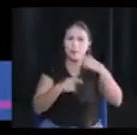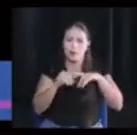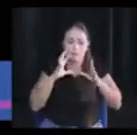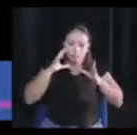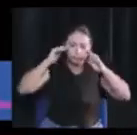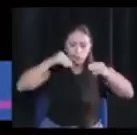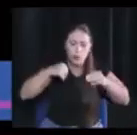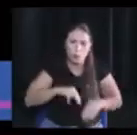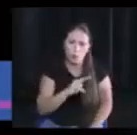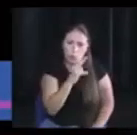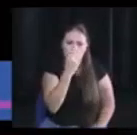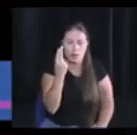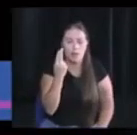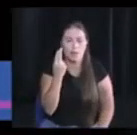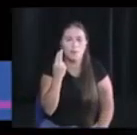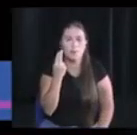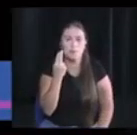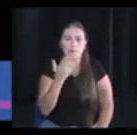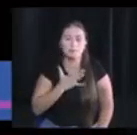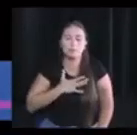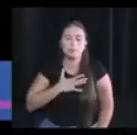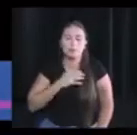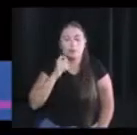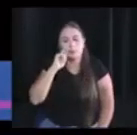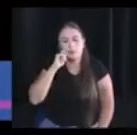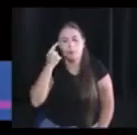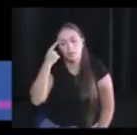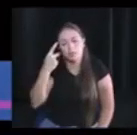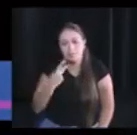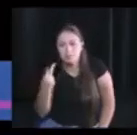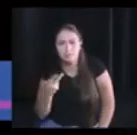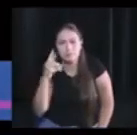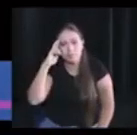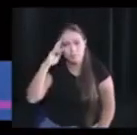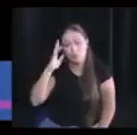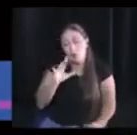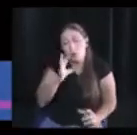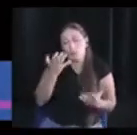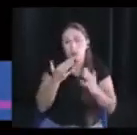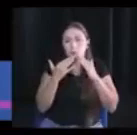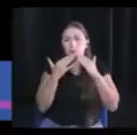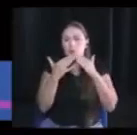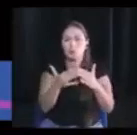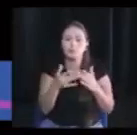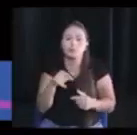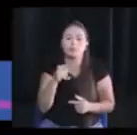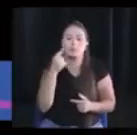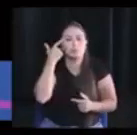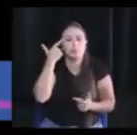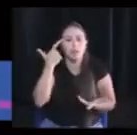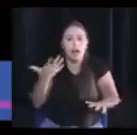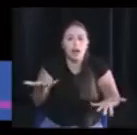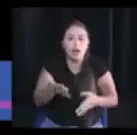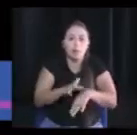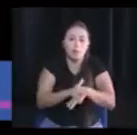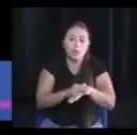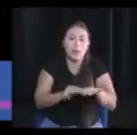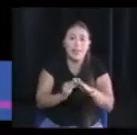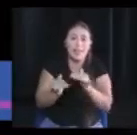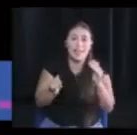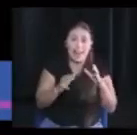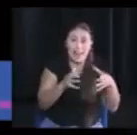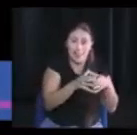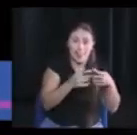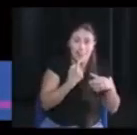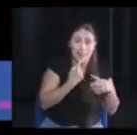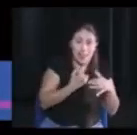local, y me gustaría que reflexionáramos un poquito o preguntarte un poco, bueno, ¿cómo la ves parada en este momento la izquierda uruguaya